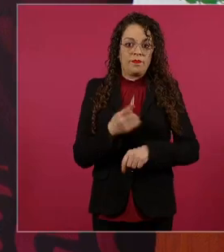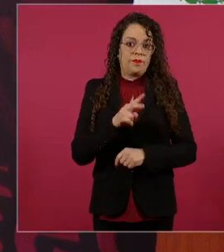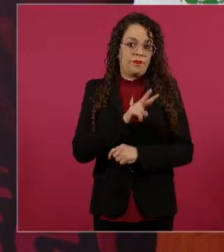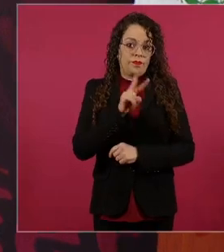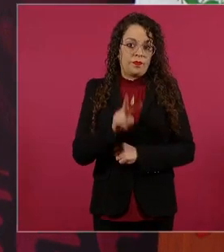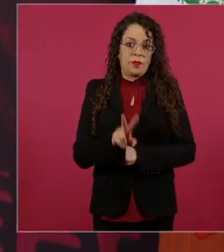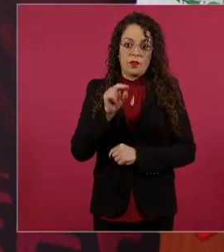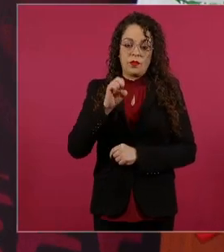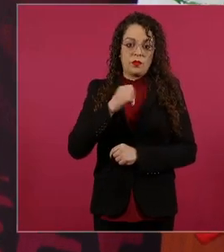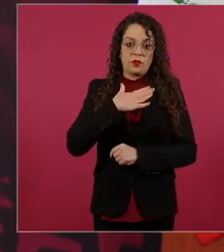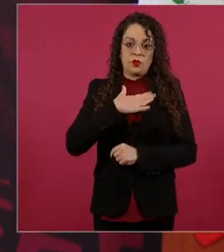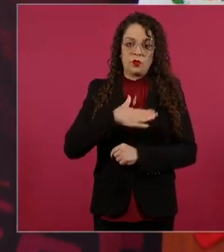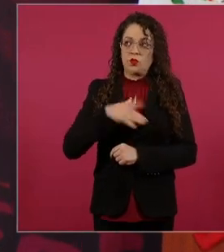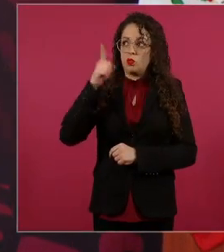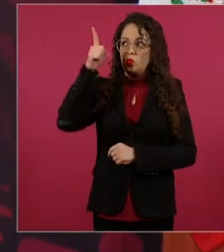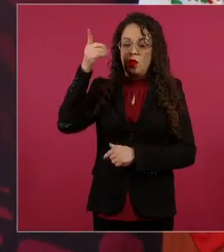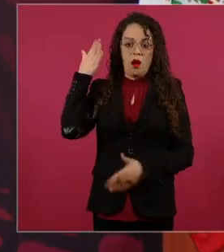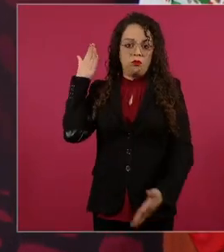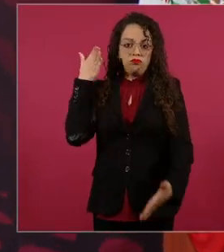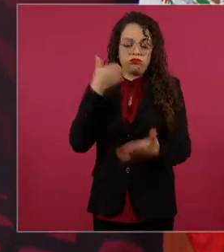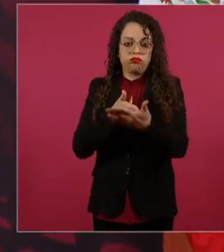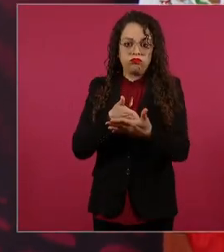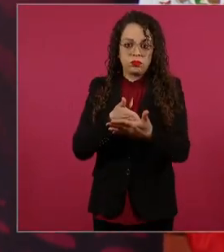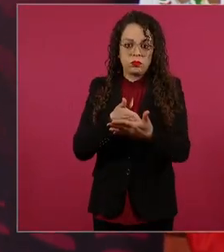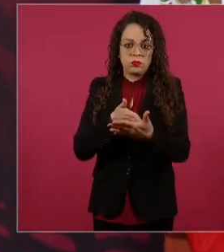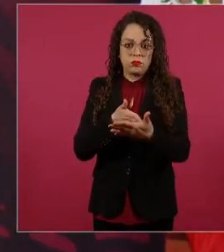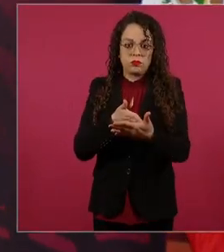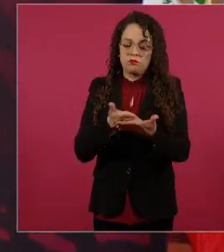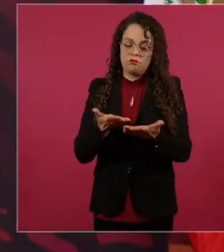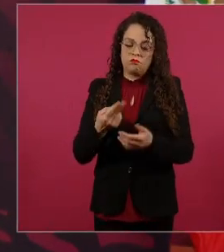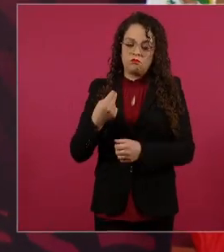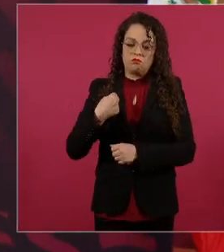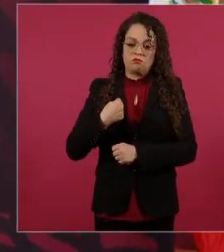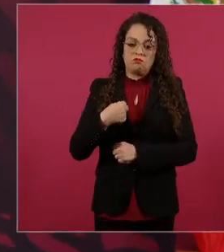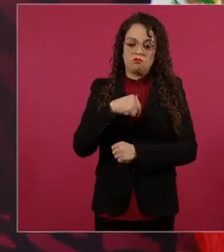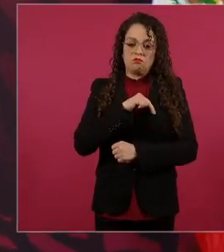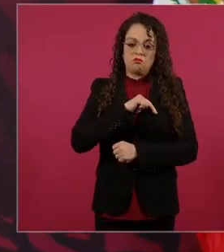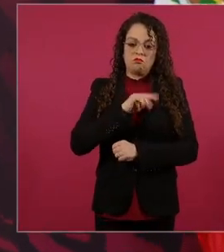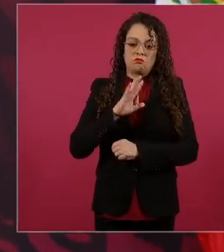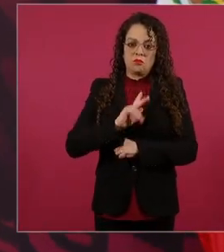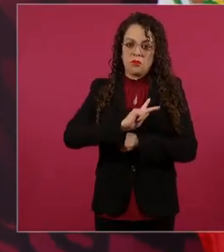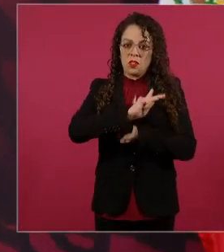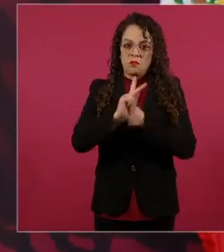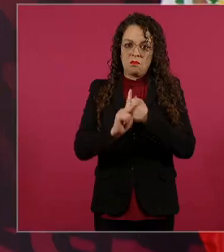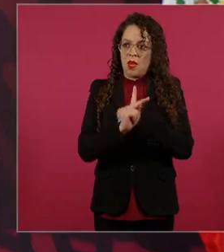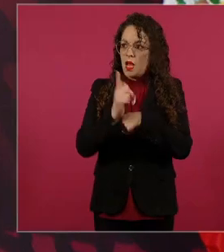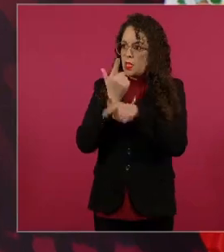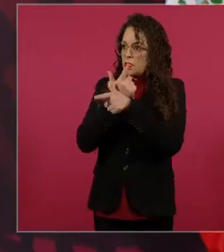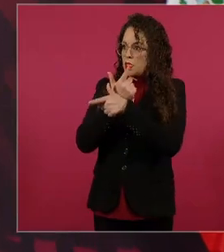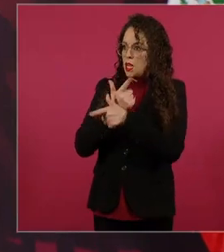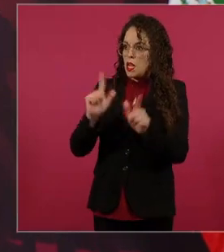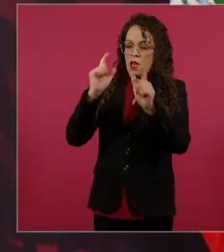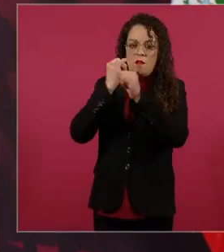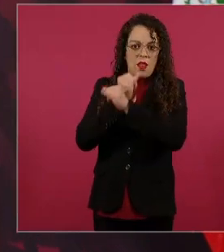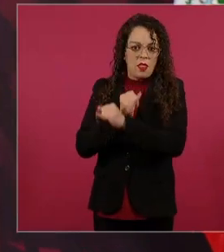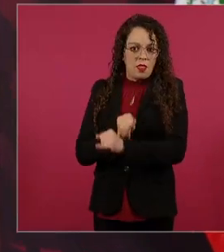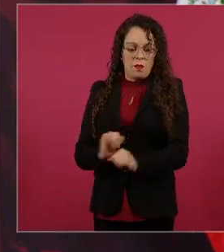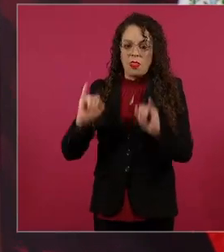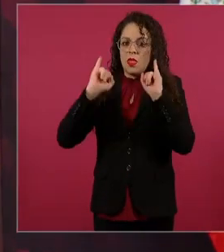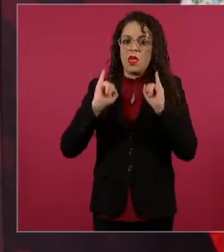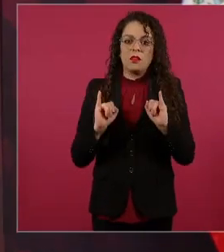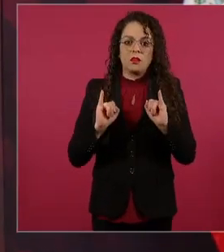y nosotros como somos un país libre independiente soberano